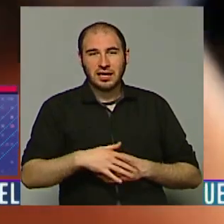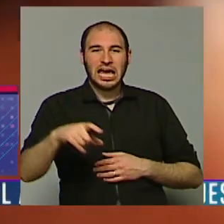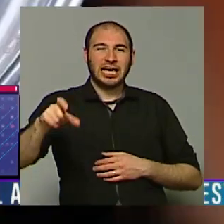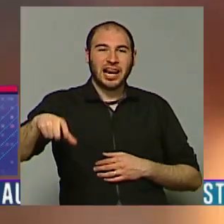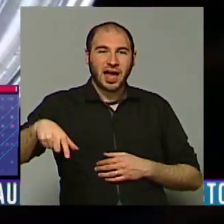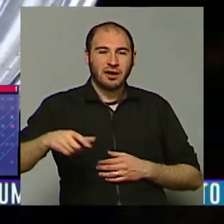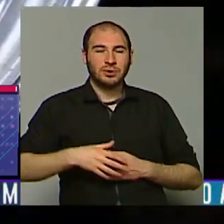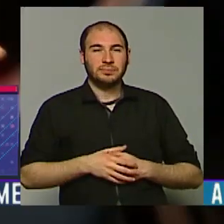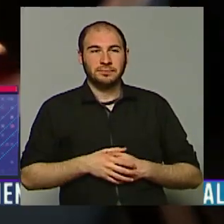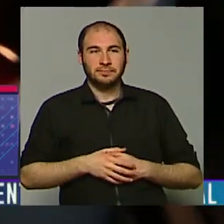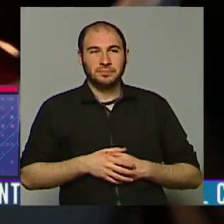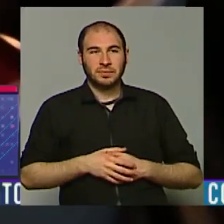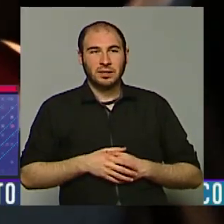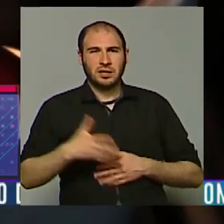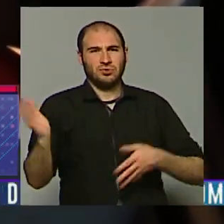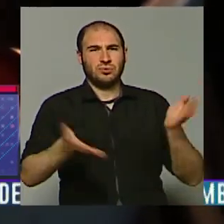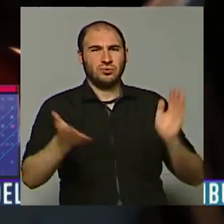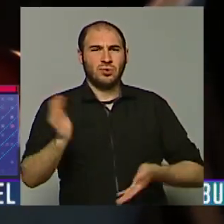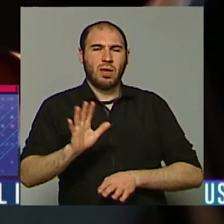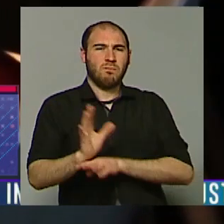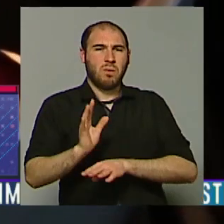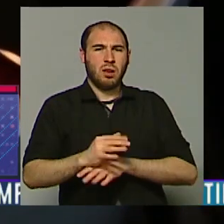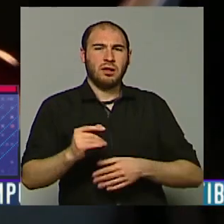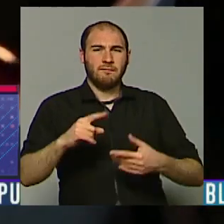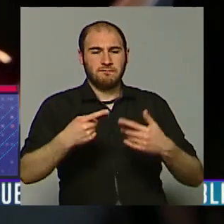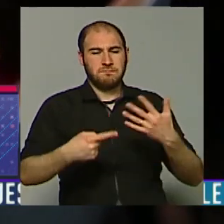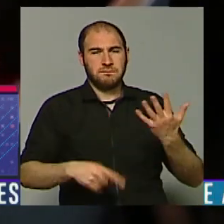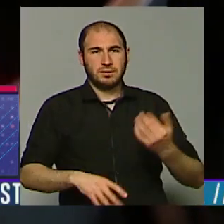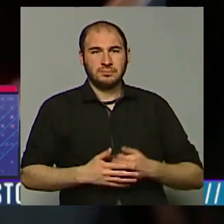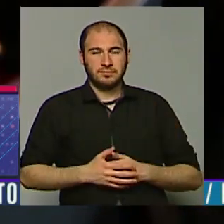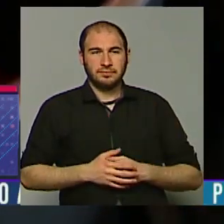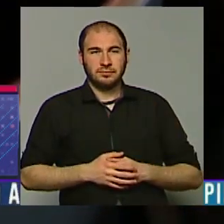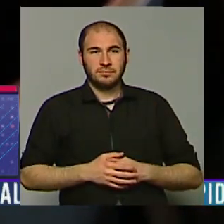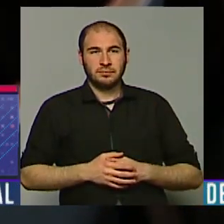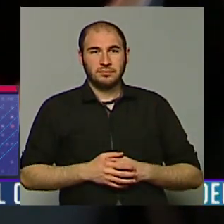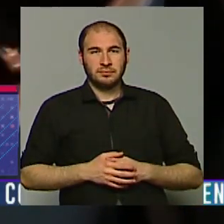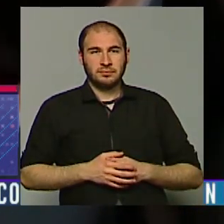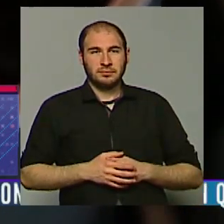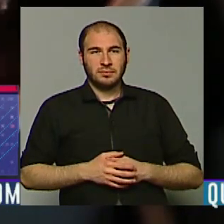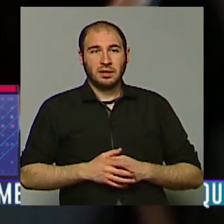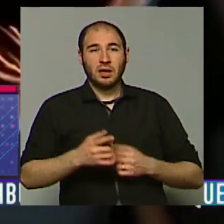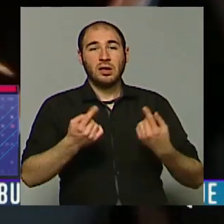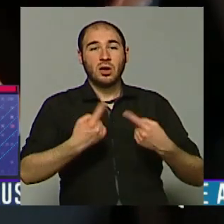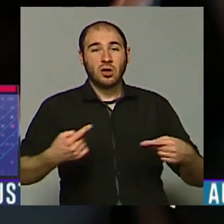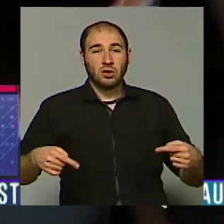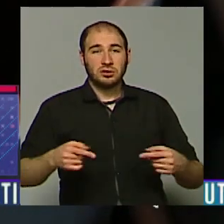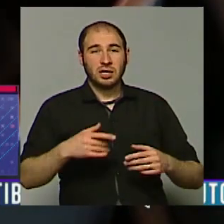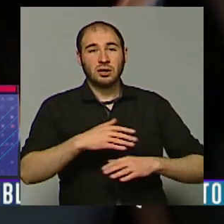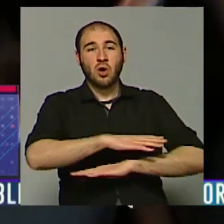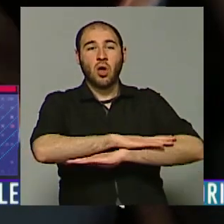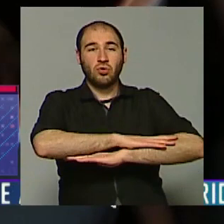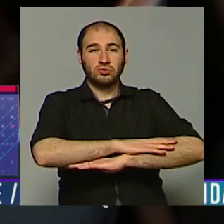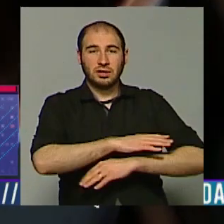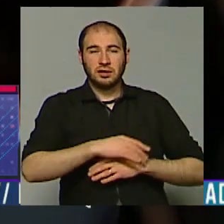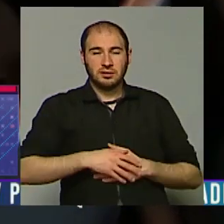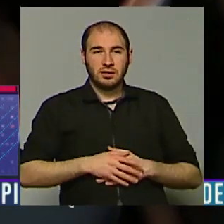esclavitud, la tortura, el bullying, son todas como actividades y acciones y comportamientos que